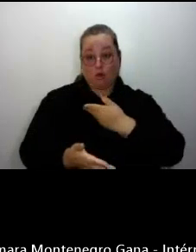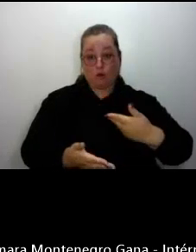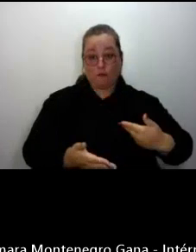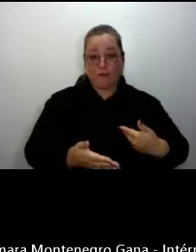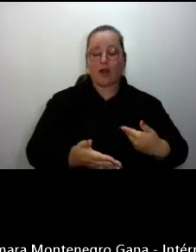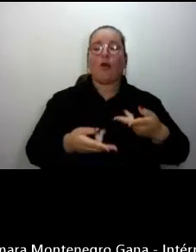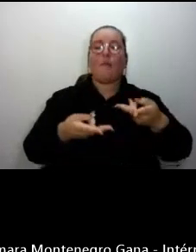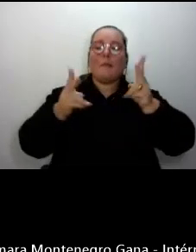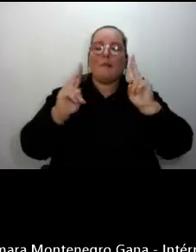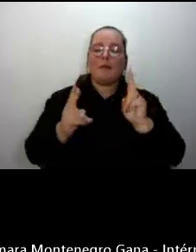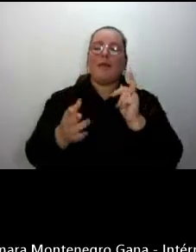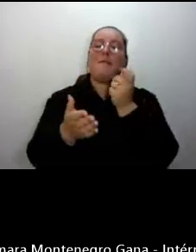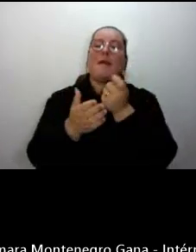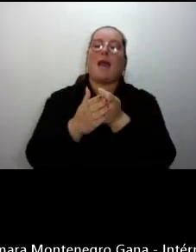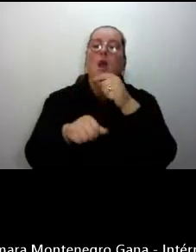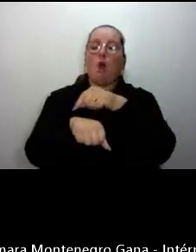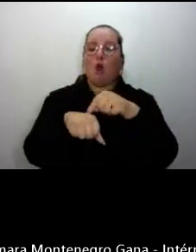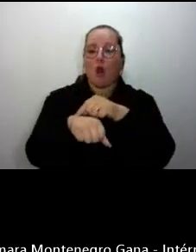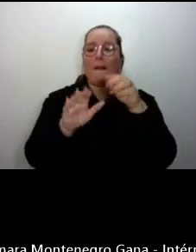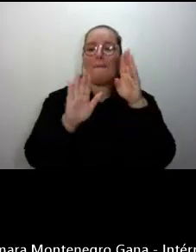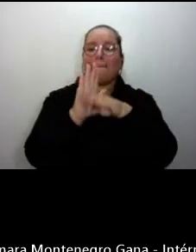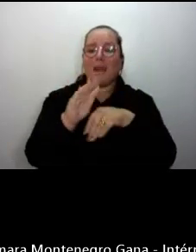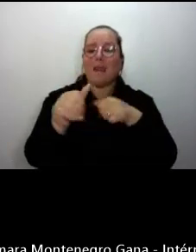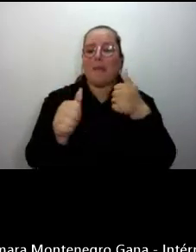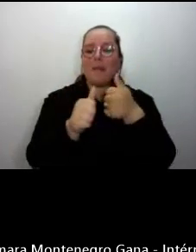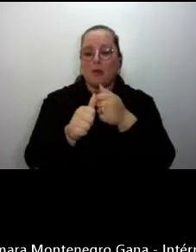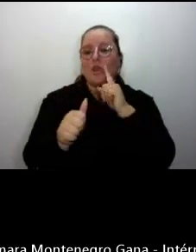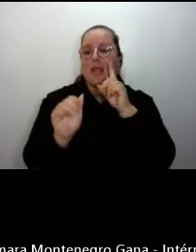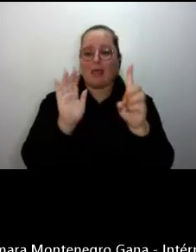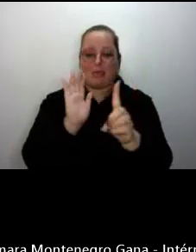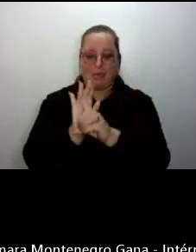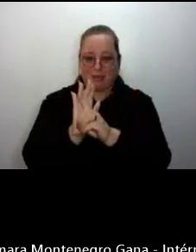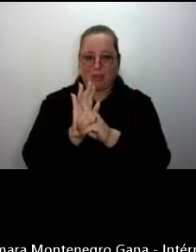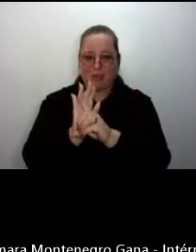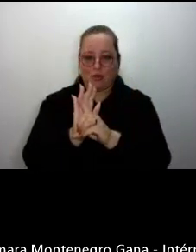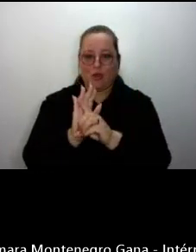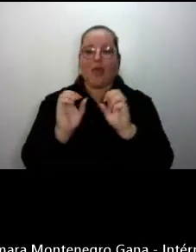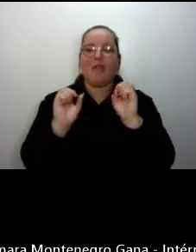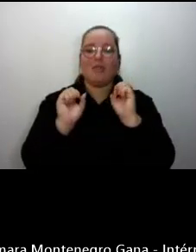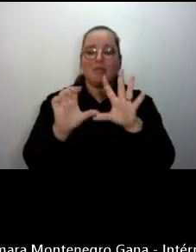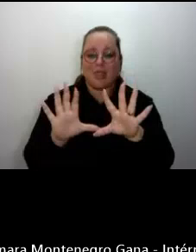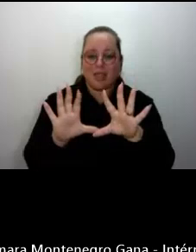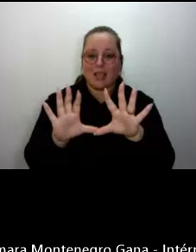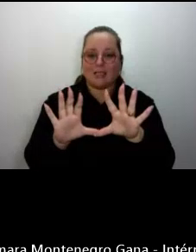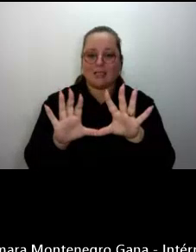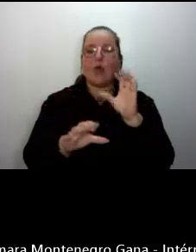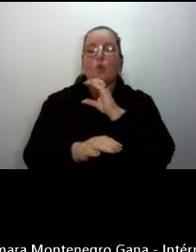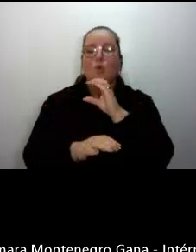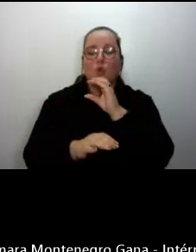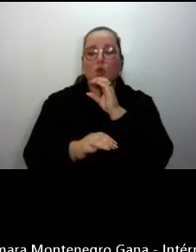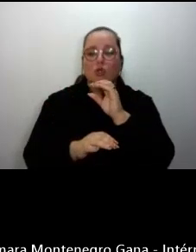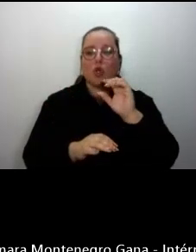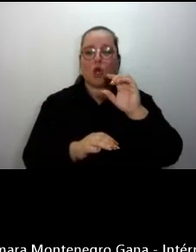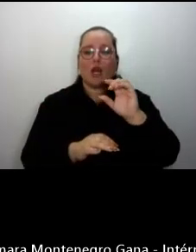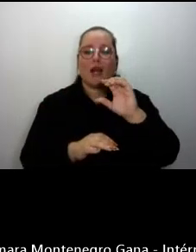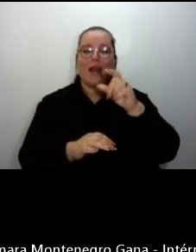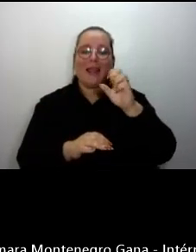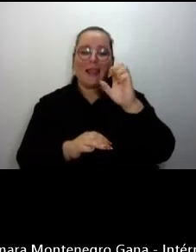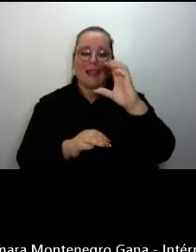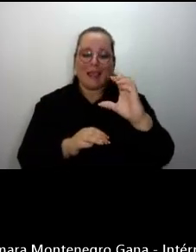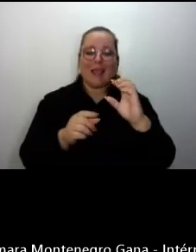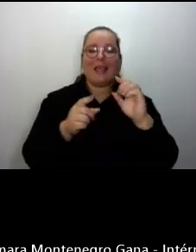las horas mínimas de apoyo que establece el decreto, que son, ¿cierto?, 10 para cursos con GEC y 8 para cursos